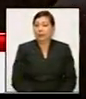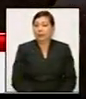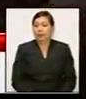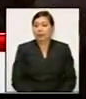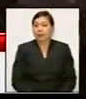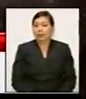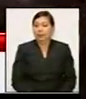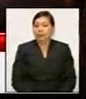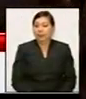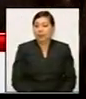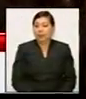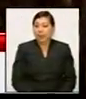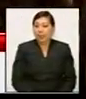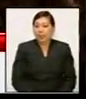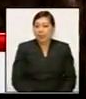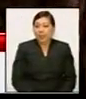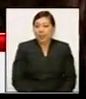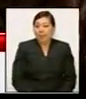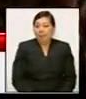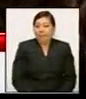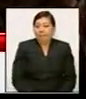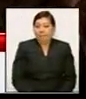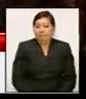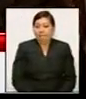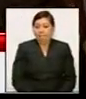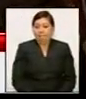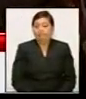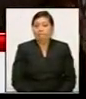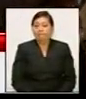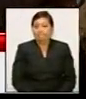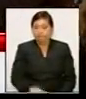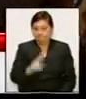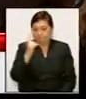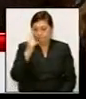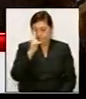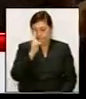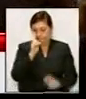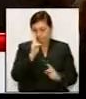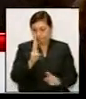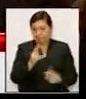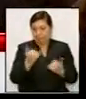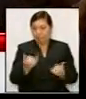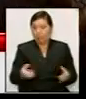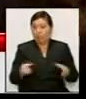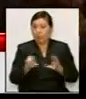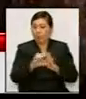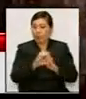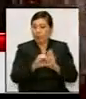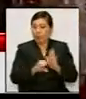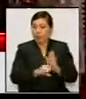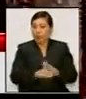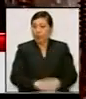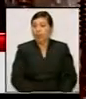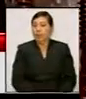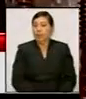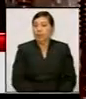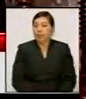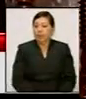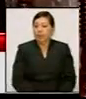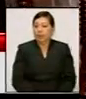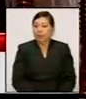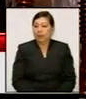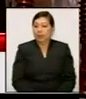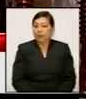De esa manera entonces se va a llevar a cabo la primera guardia de honor. Está constituida por